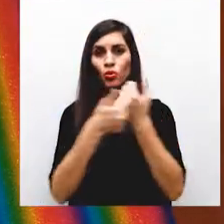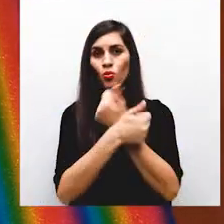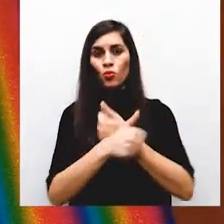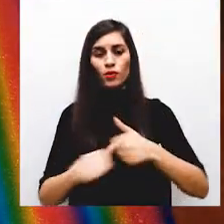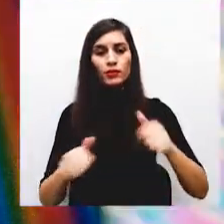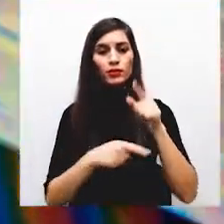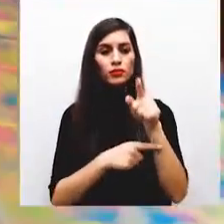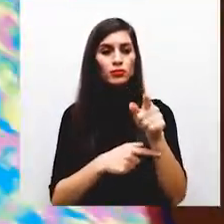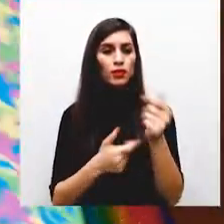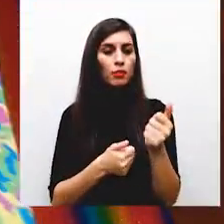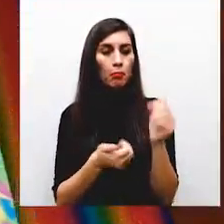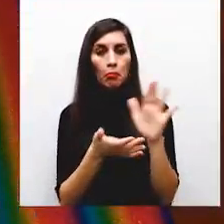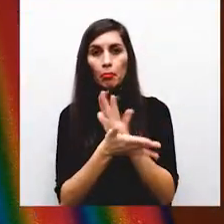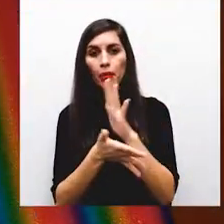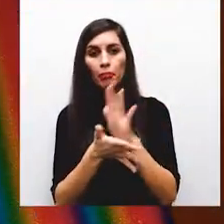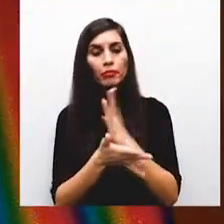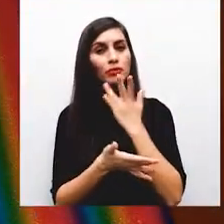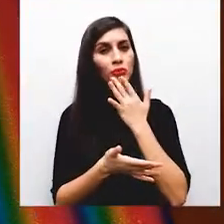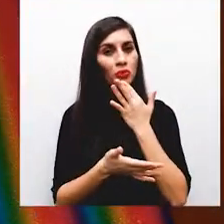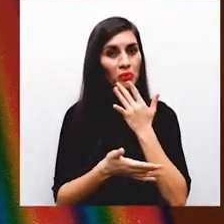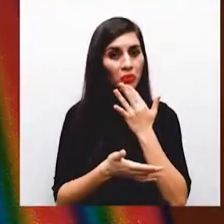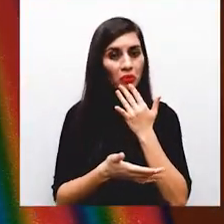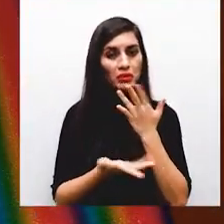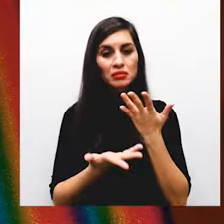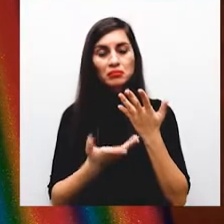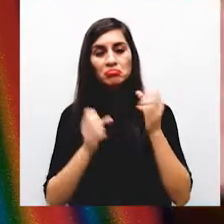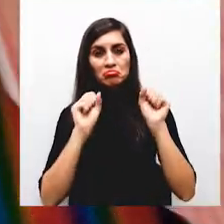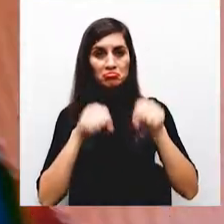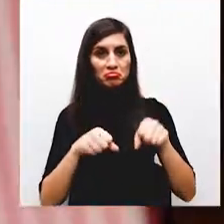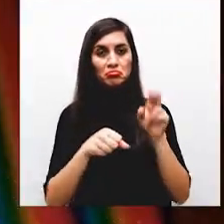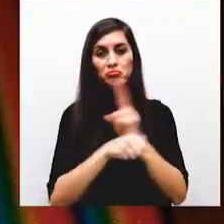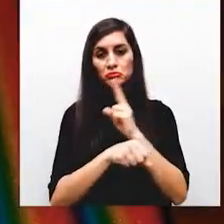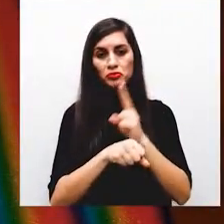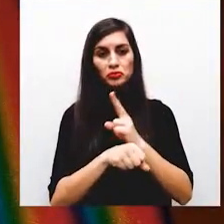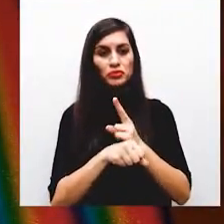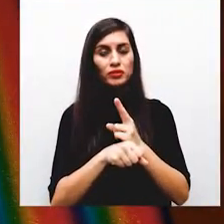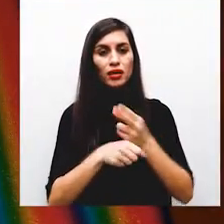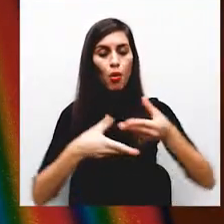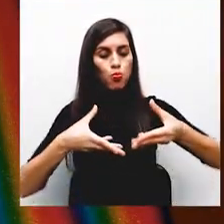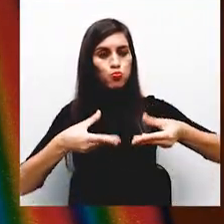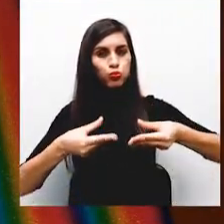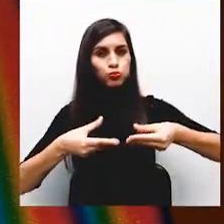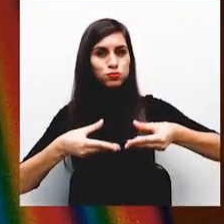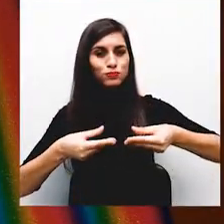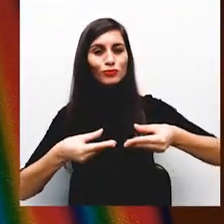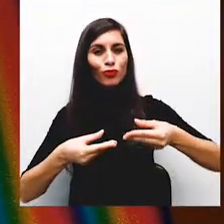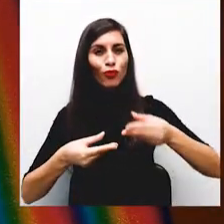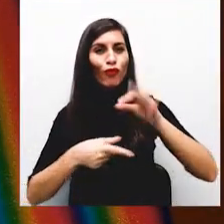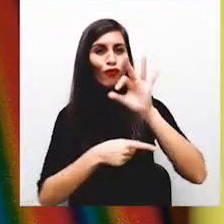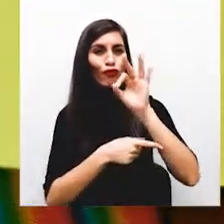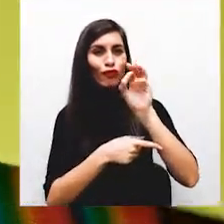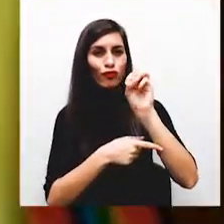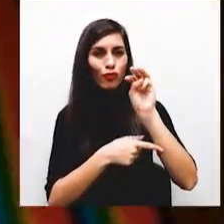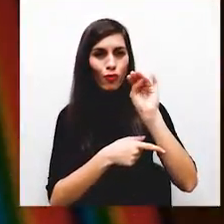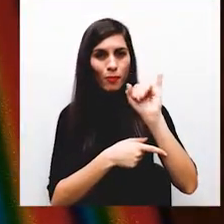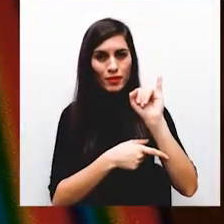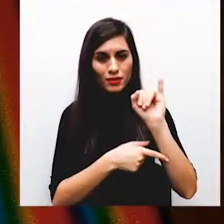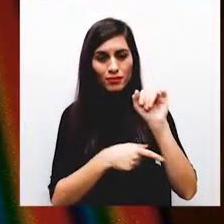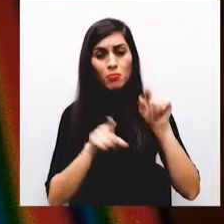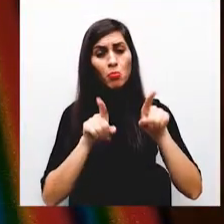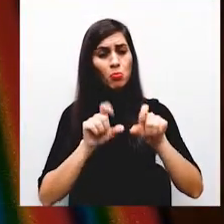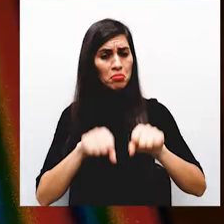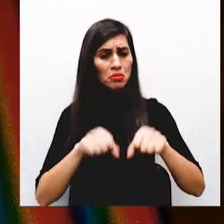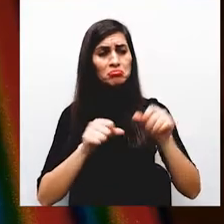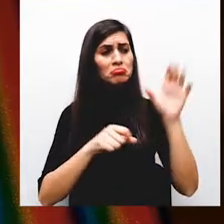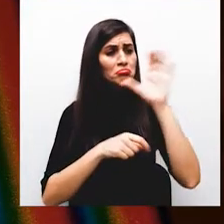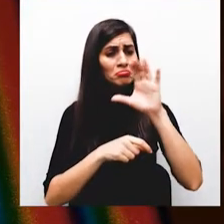usar cualquier material que tengan a mano. Pueden usar papeles de colores, pueden usar foamy. Hay un montón de variedad